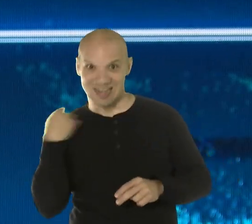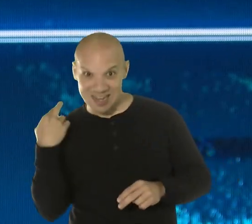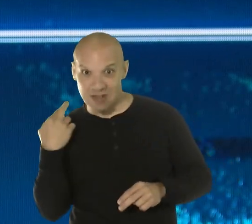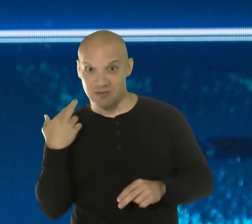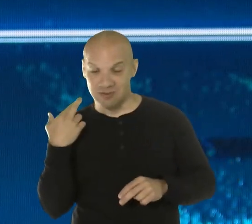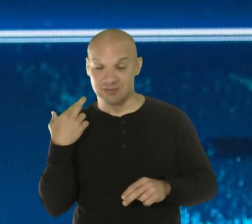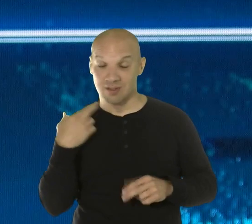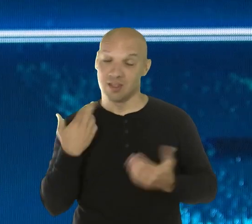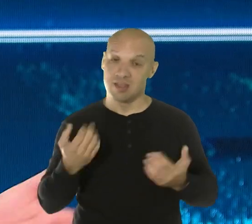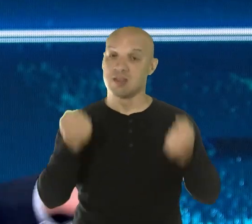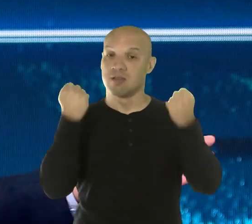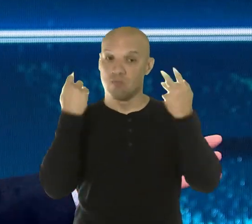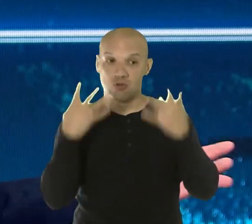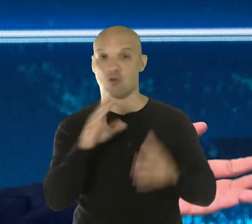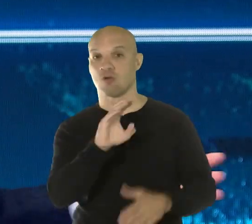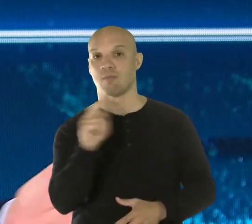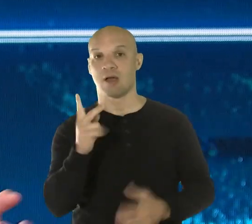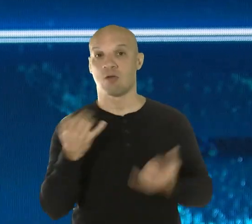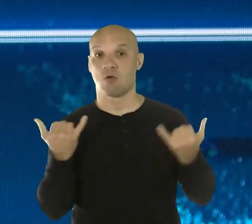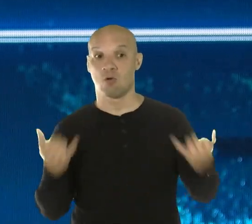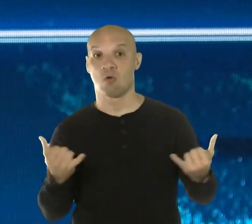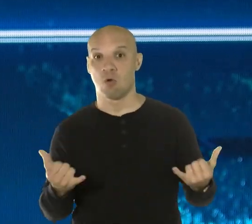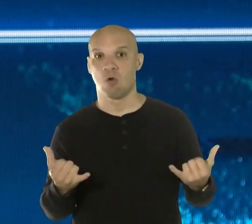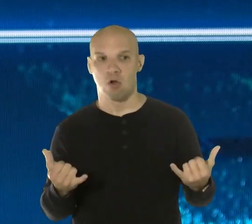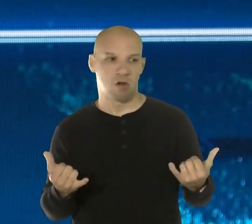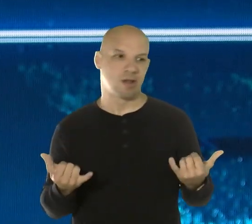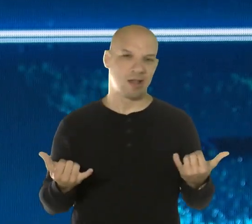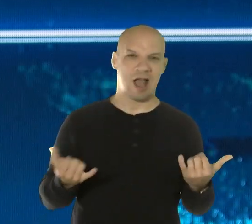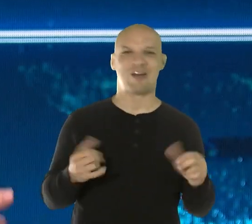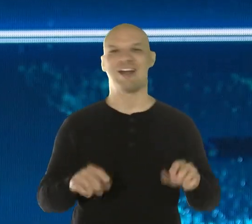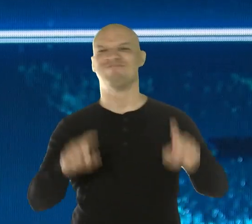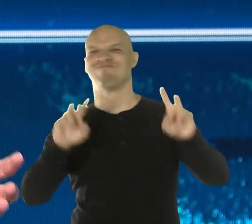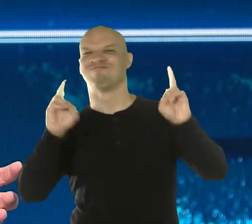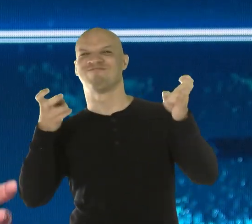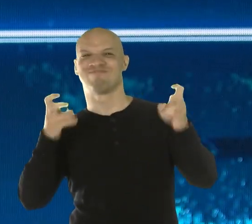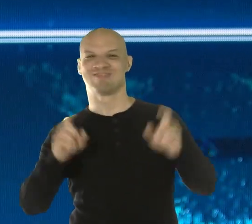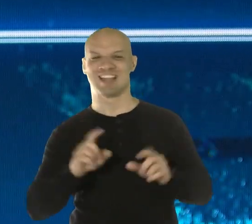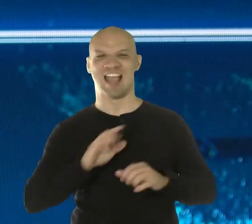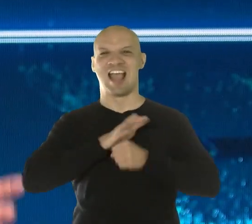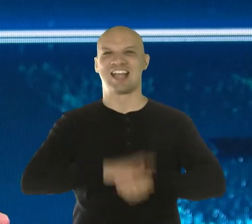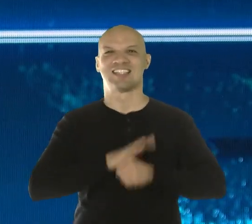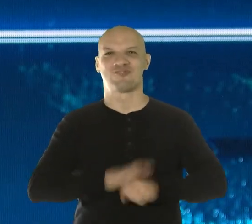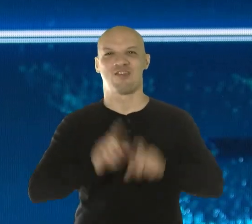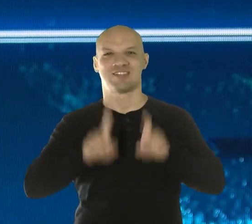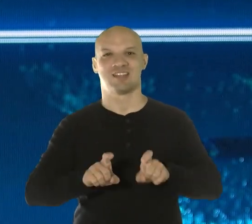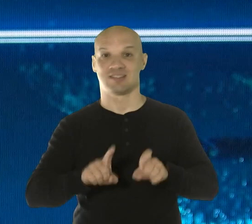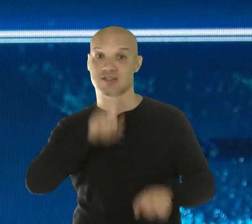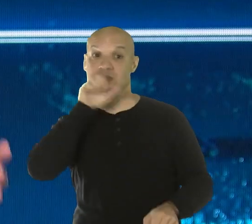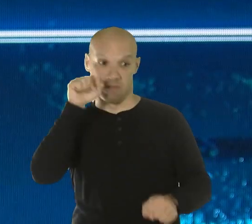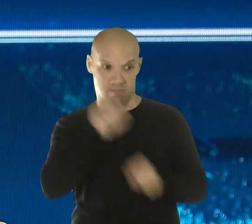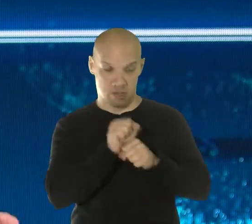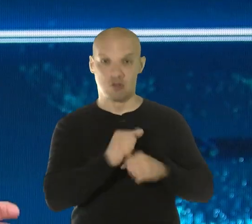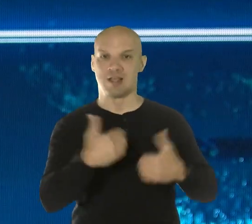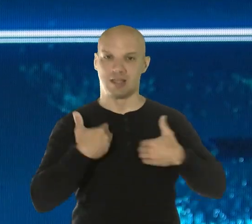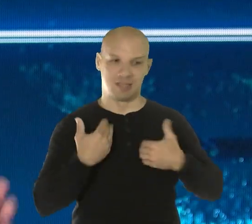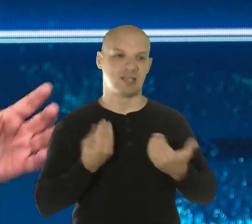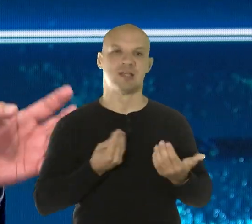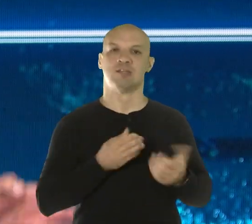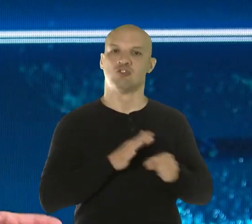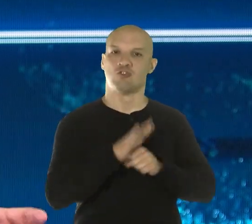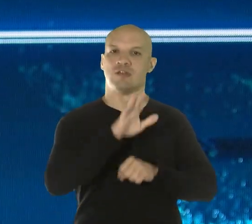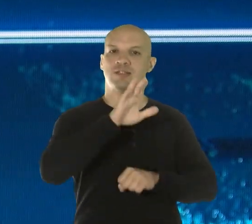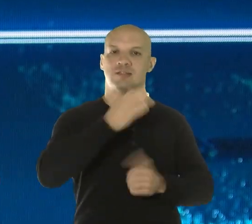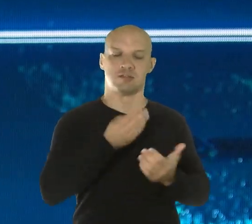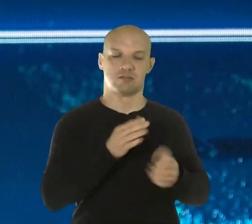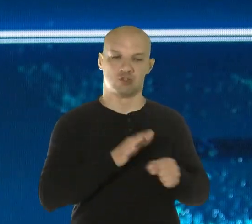financieras hoy están pasando por las pruebas de estrés para asegurarse de que están bien capitalizadas y tienen la liquidez suficiente y las